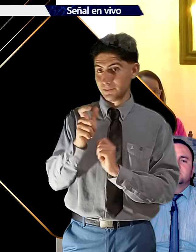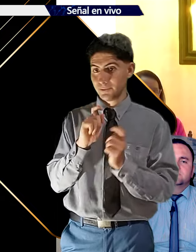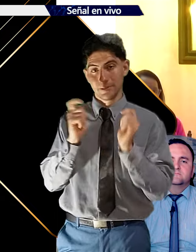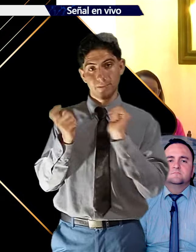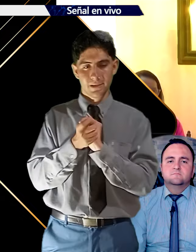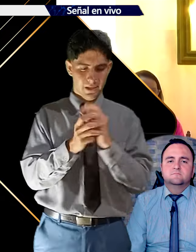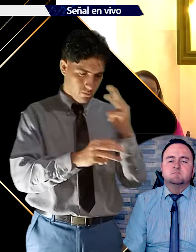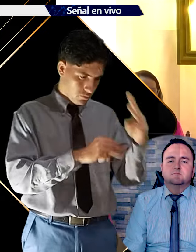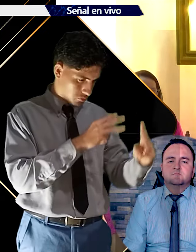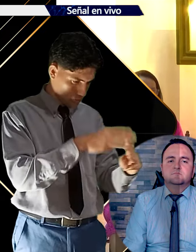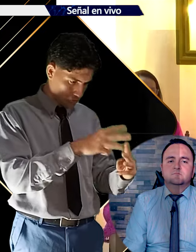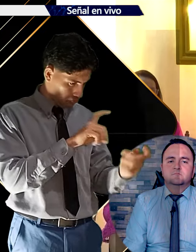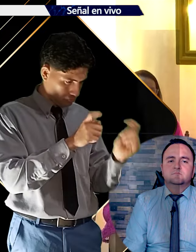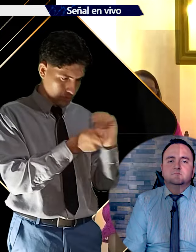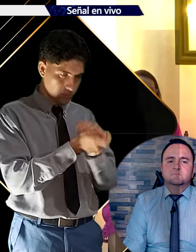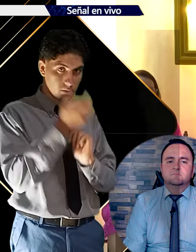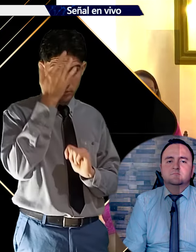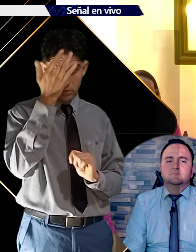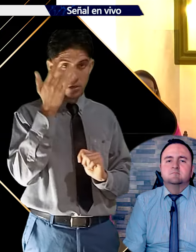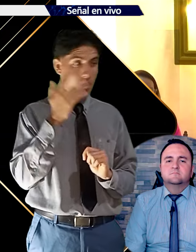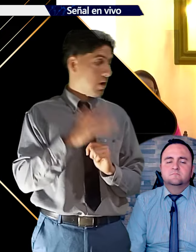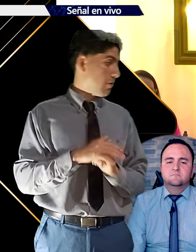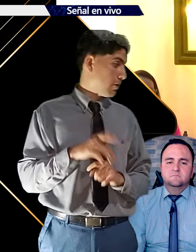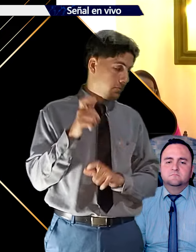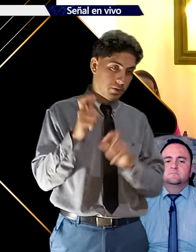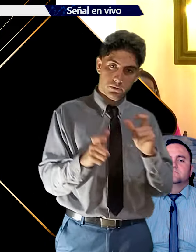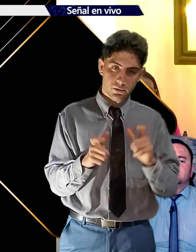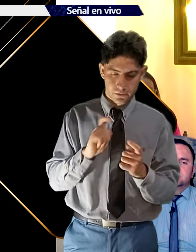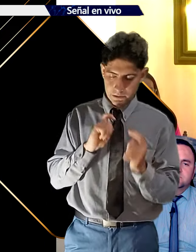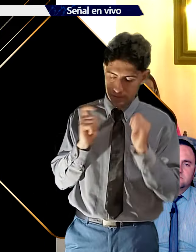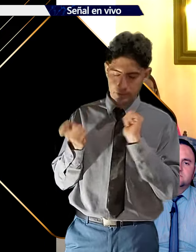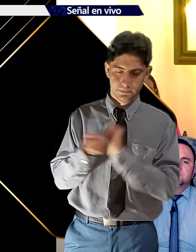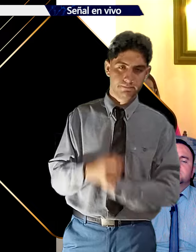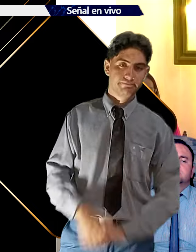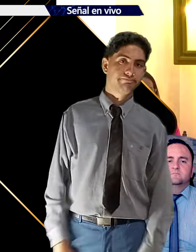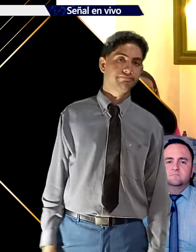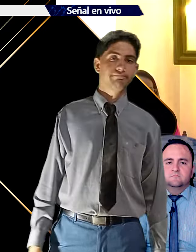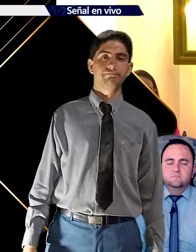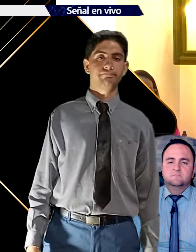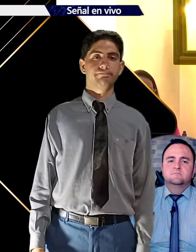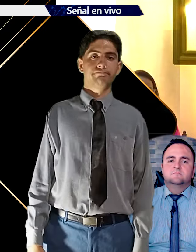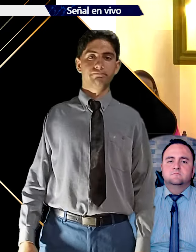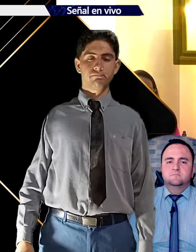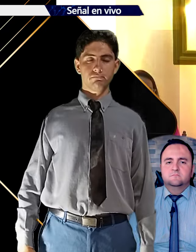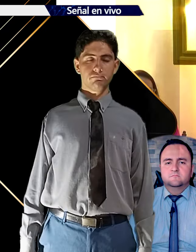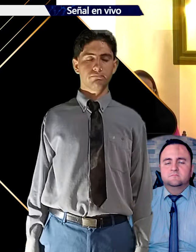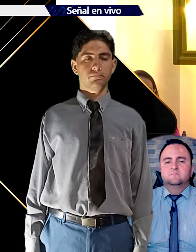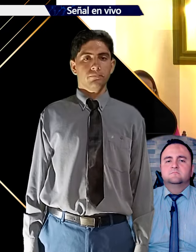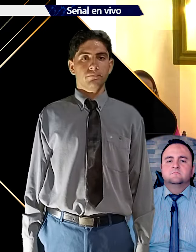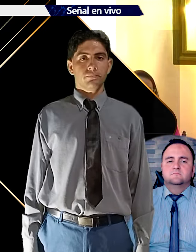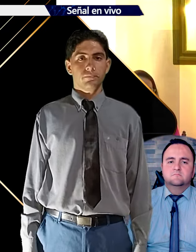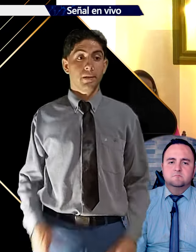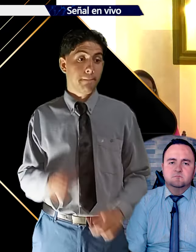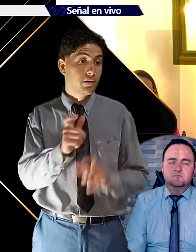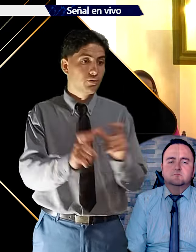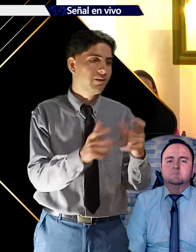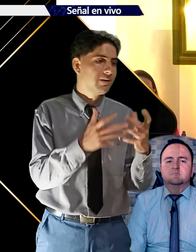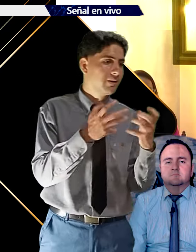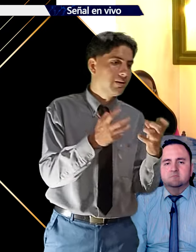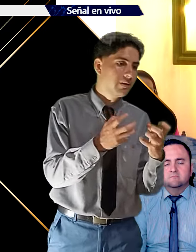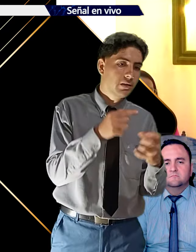que, ¿sabe por qué el mundo no cambia? Porque nadie cambia. El esposo dice que cambie mi esposa, la esposa que cambie mi